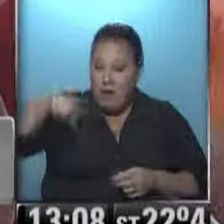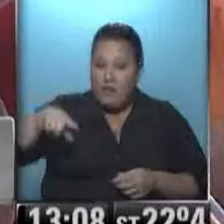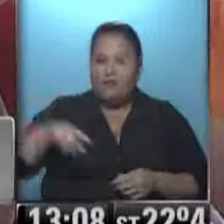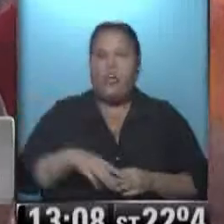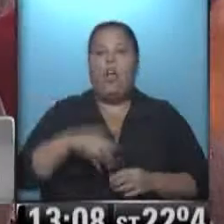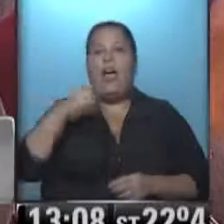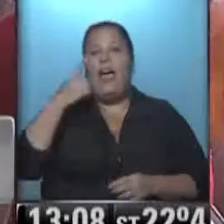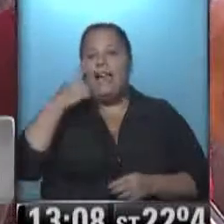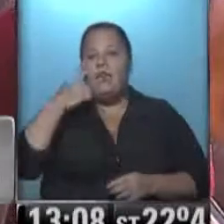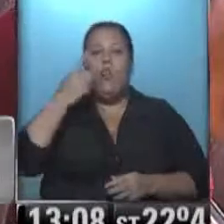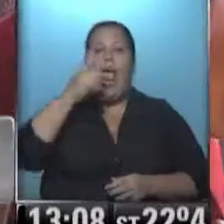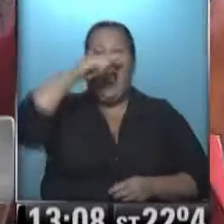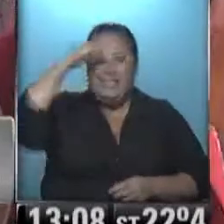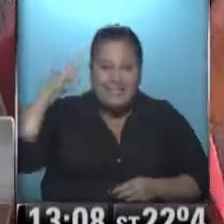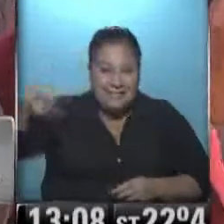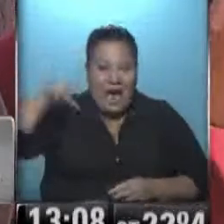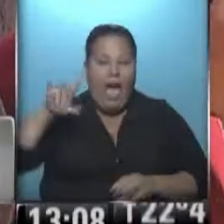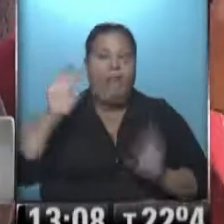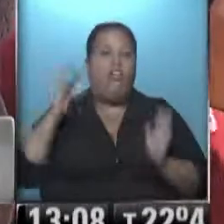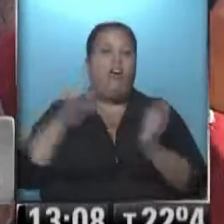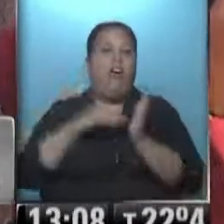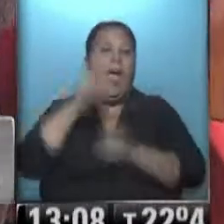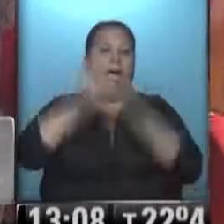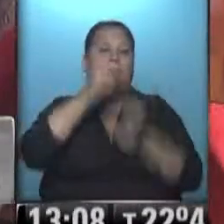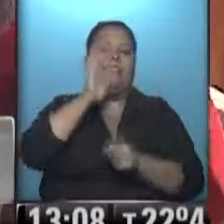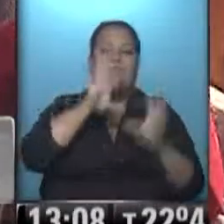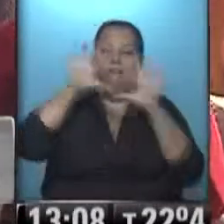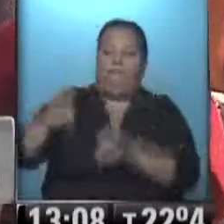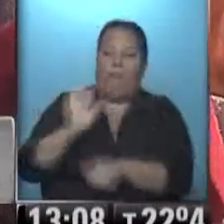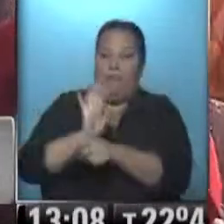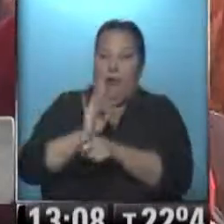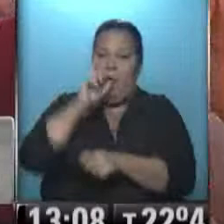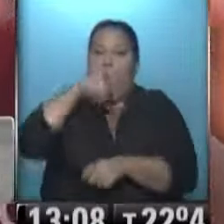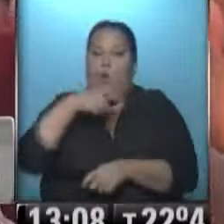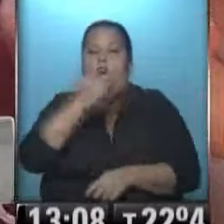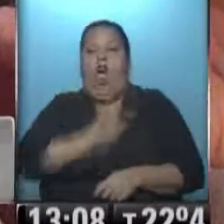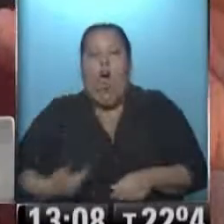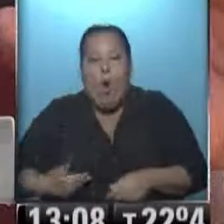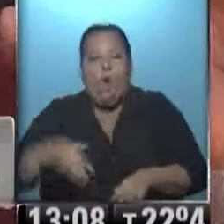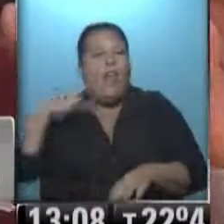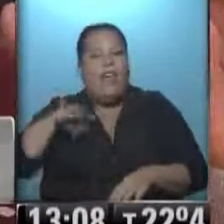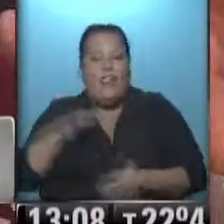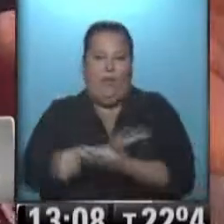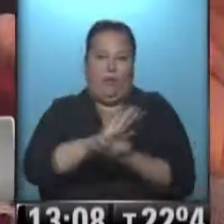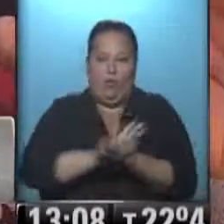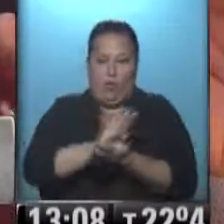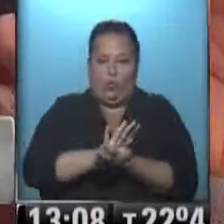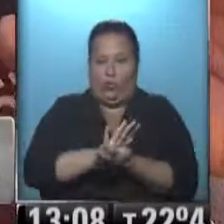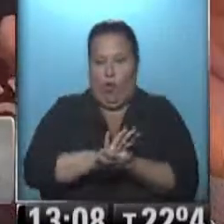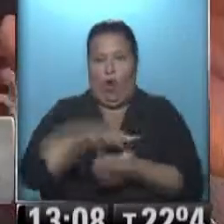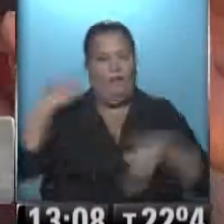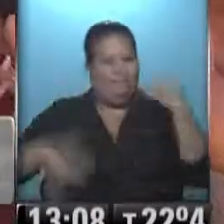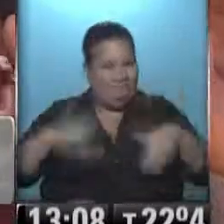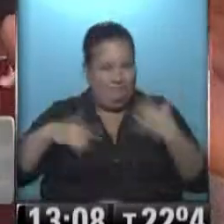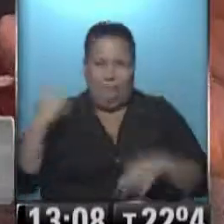las instituciones del Estado en manos de las empresas norteamericanas, de las empresas buitres, y que el gobierno nacional tiene que darle una solución